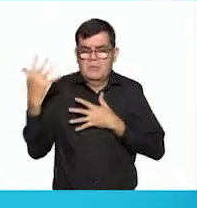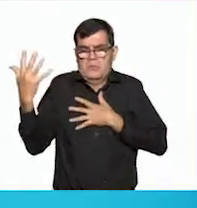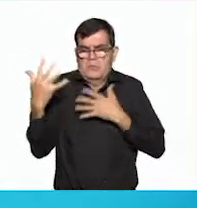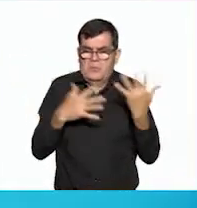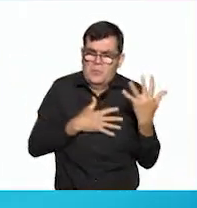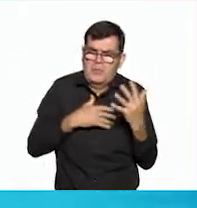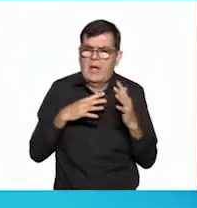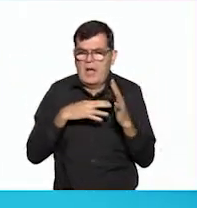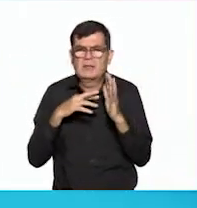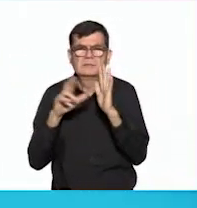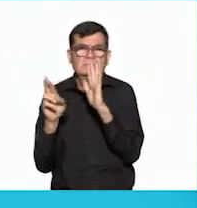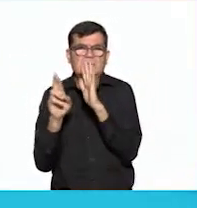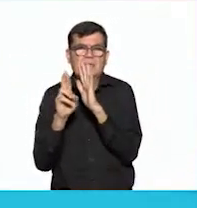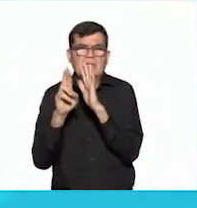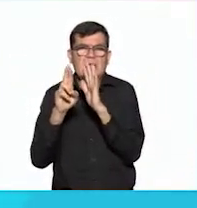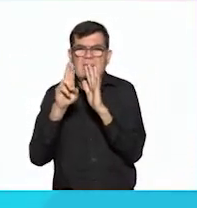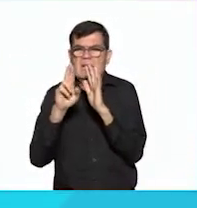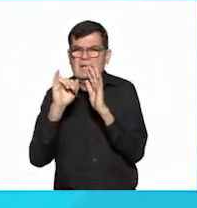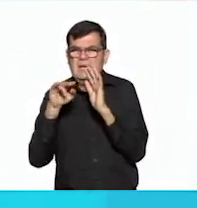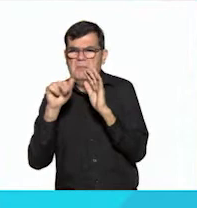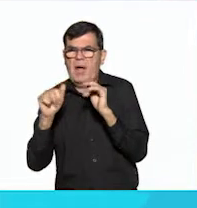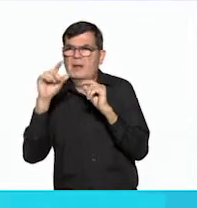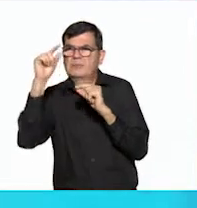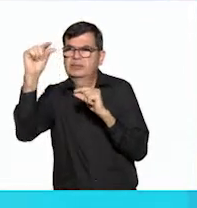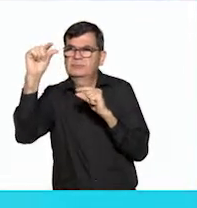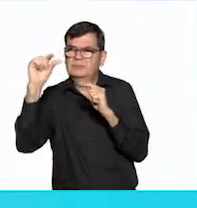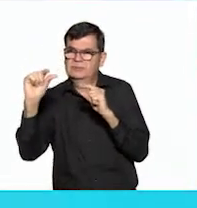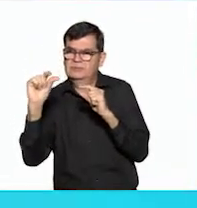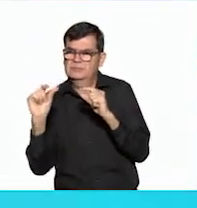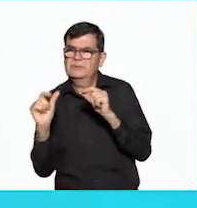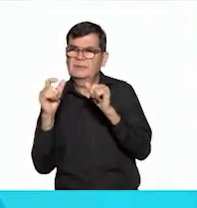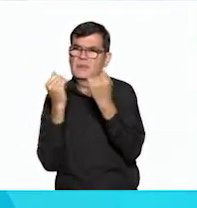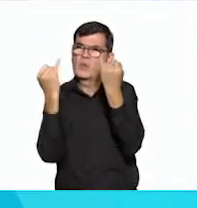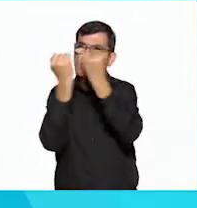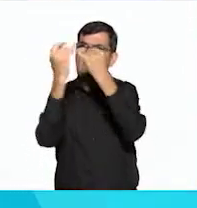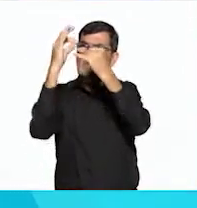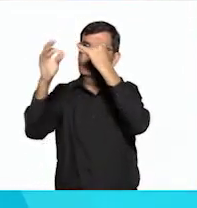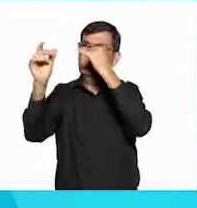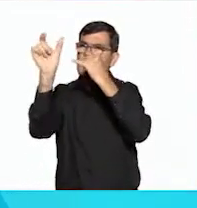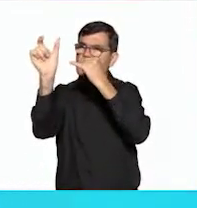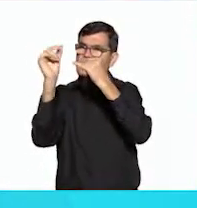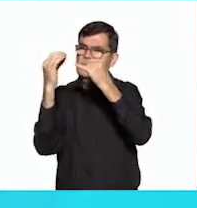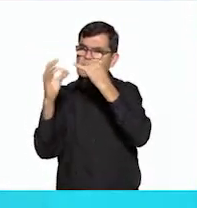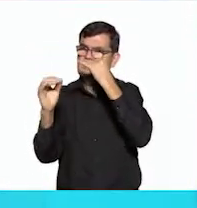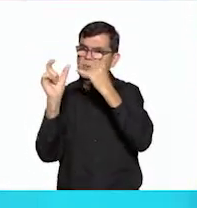algunas rimas. ¿Puedes identificar aquí alguna? Por ejemplo,